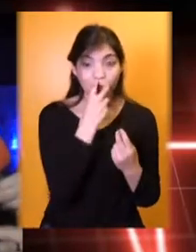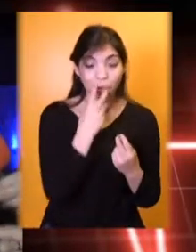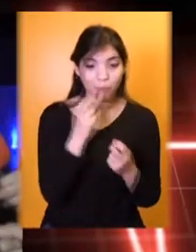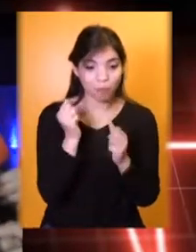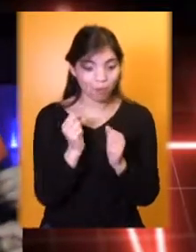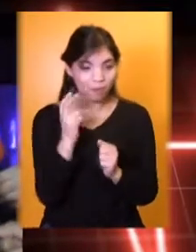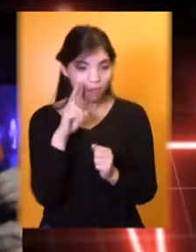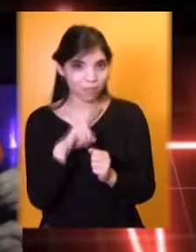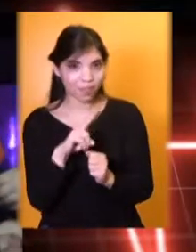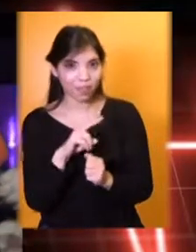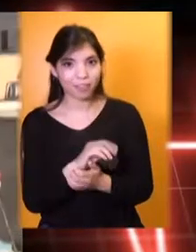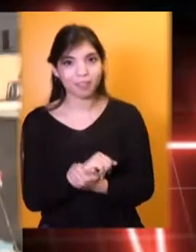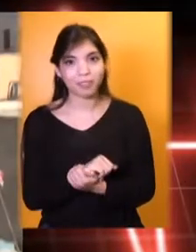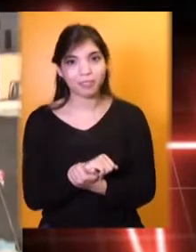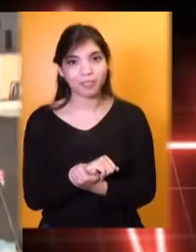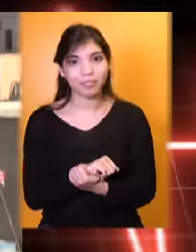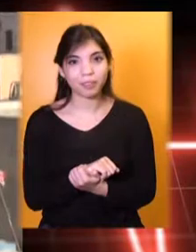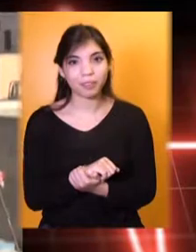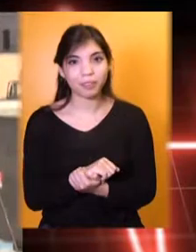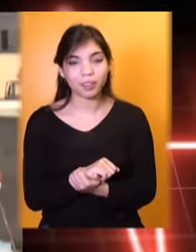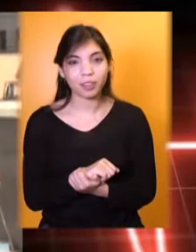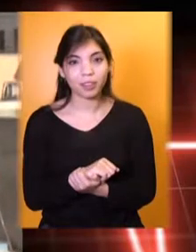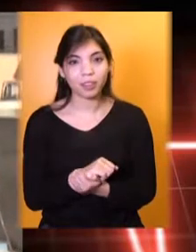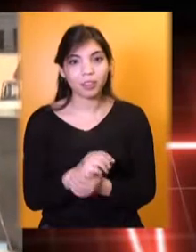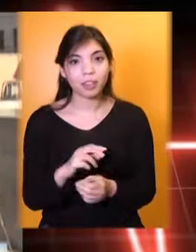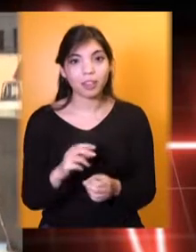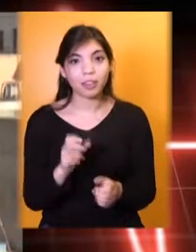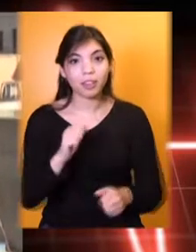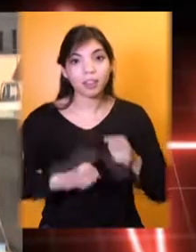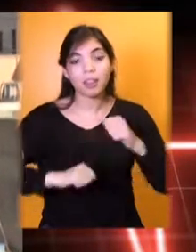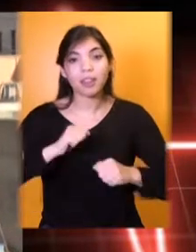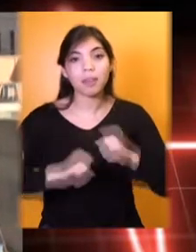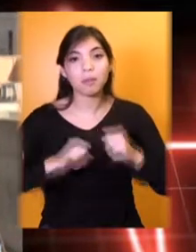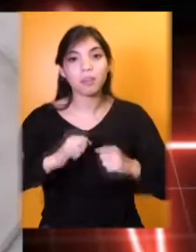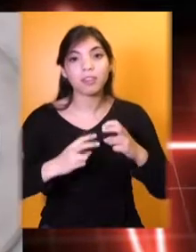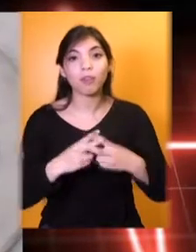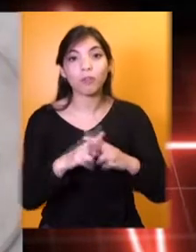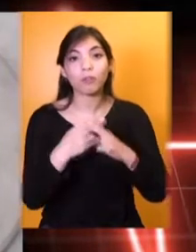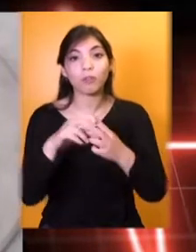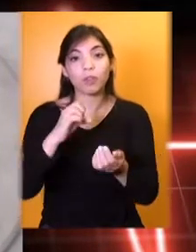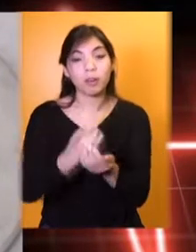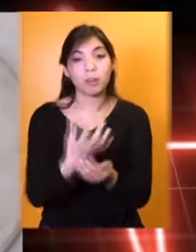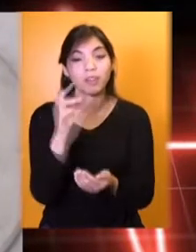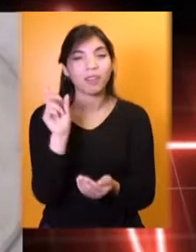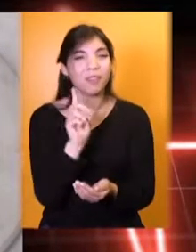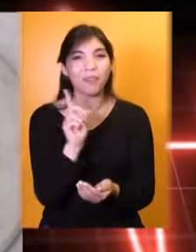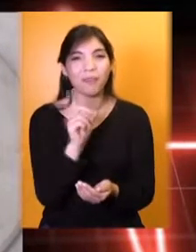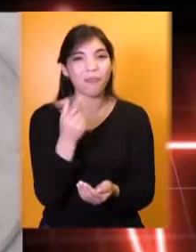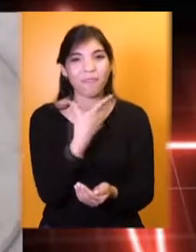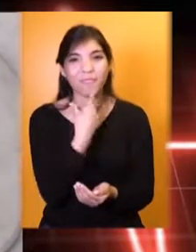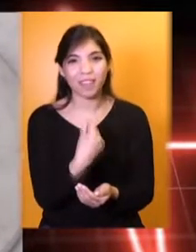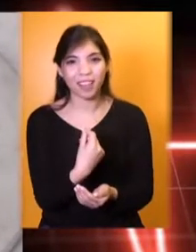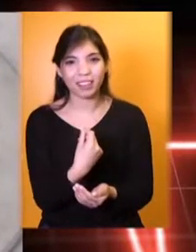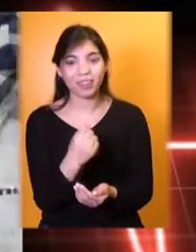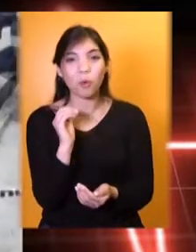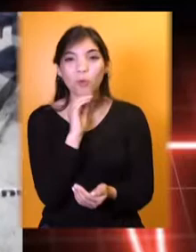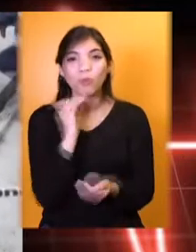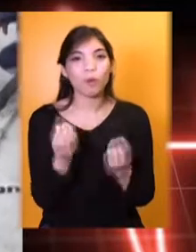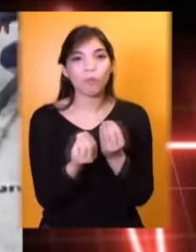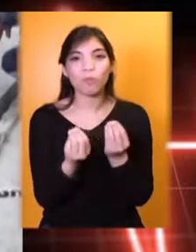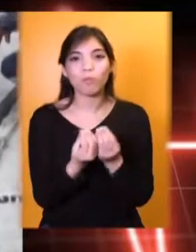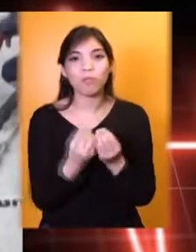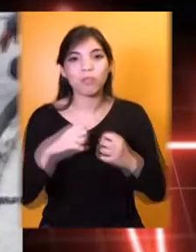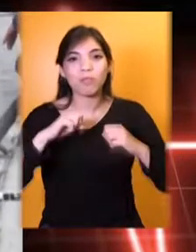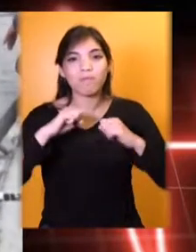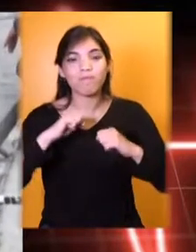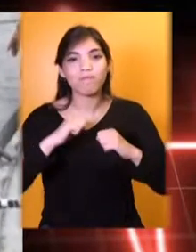Según los representantes de la firma OAS, quienes construyeron la pileta, el proceso de construcción no ha sido fácil, tomando como referencia los artefactos y